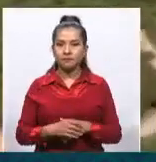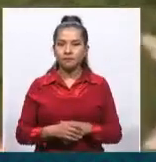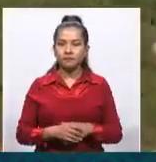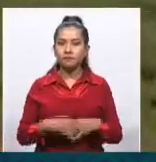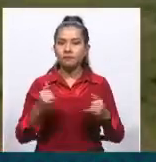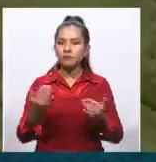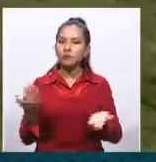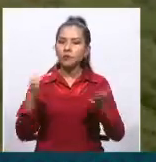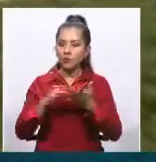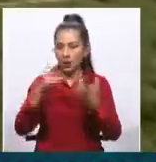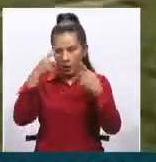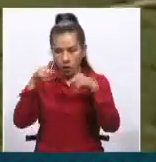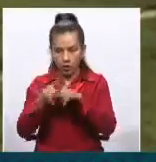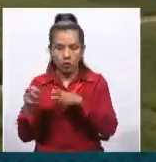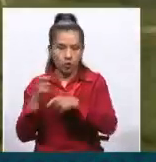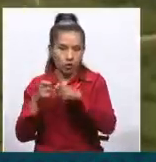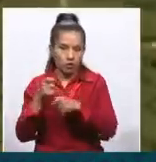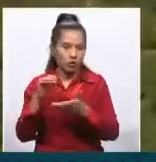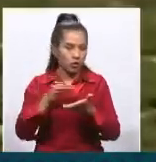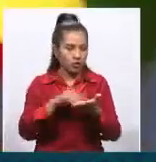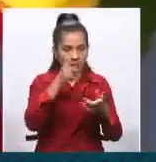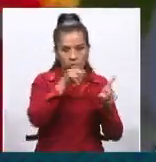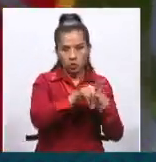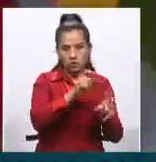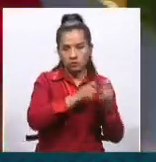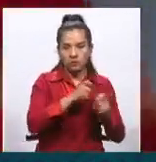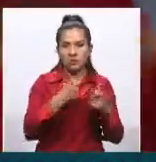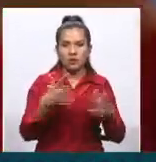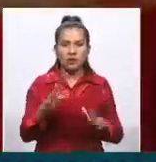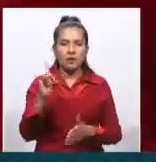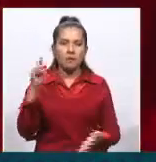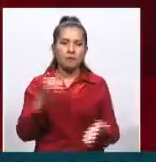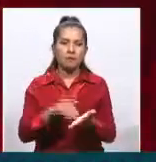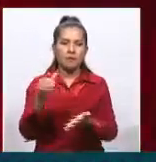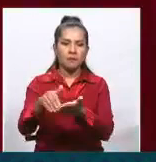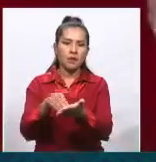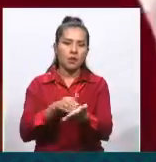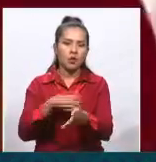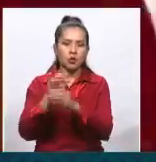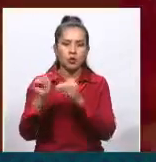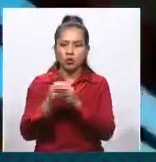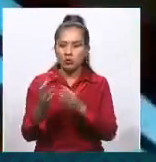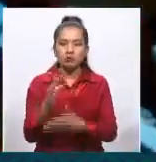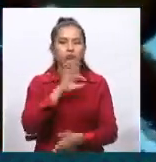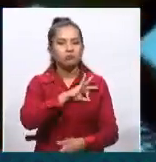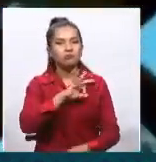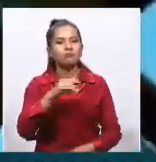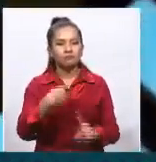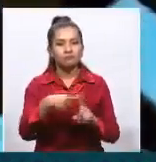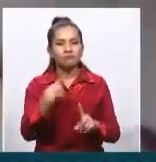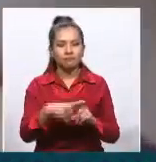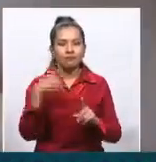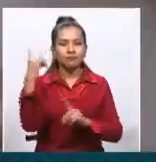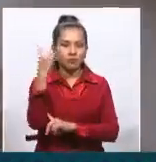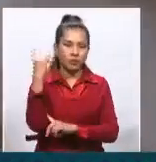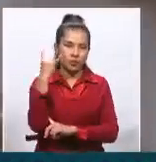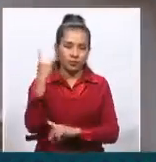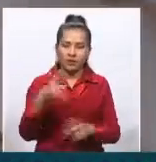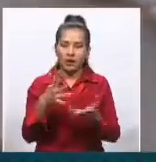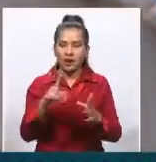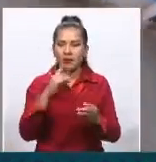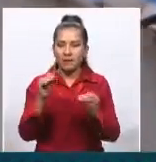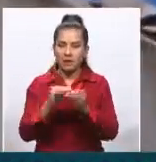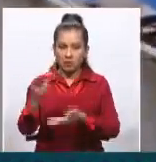Esta renegociación de exportación ha implicado casi 1.000 millones de dólares de ingresos adicionales para el país, lo que beneficia en redistribución